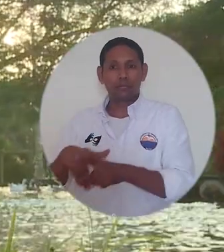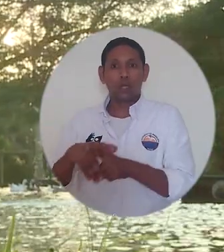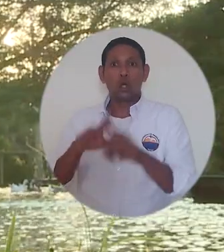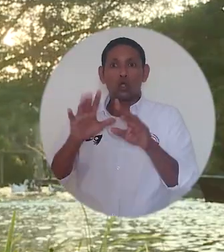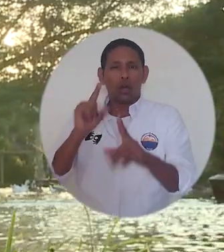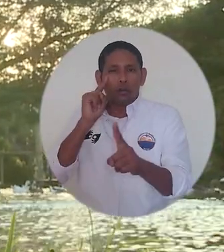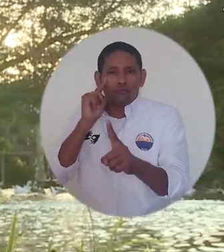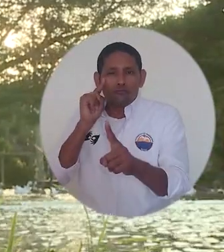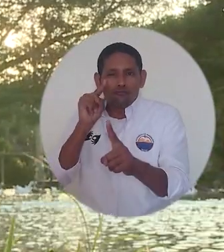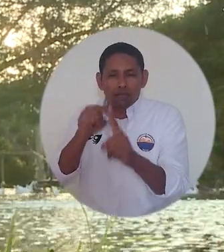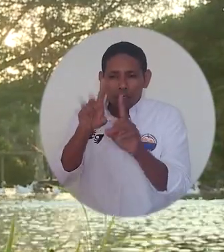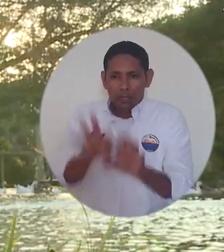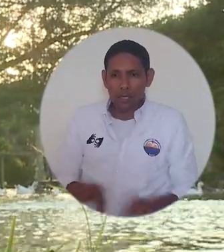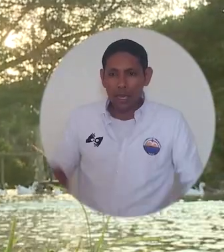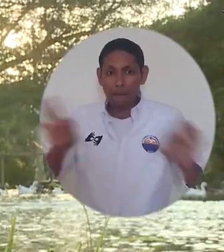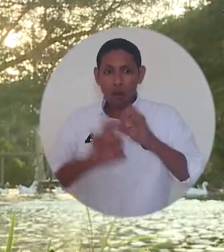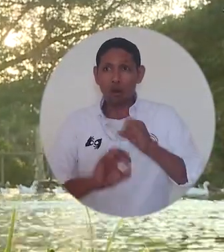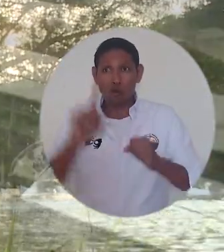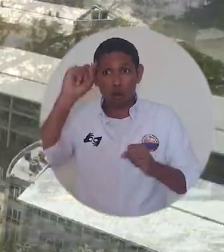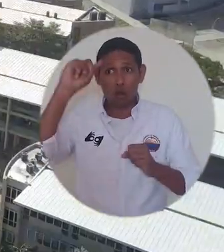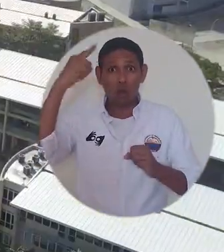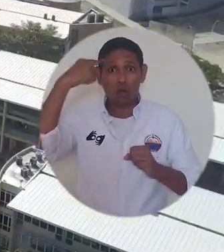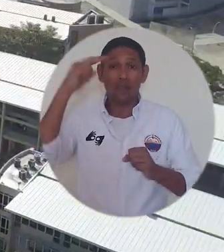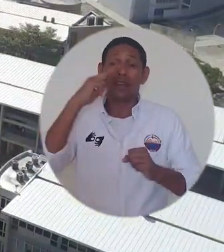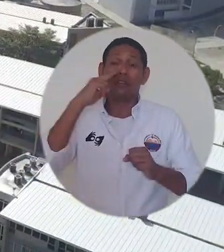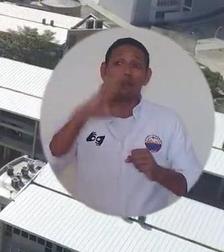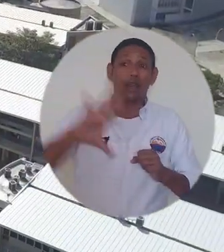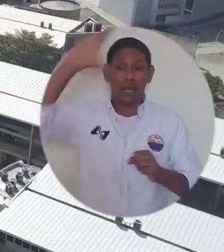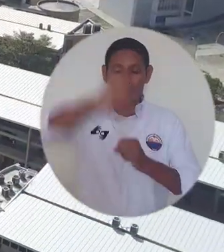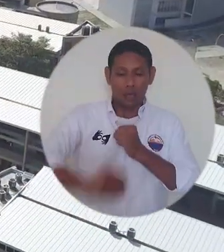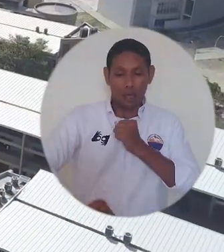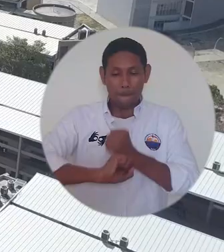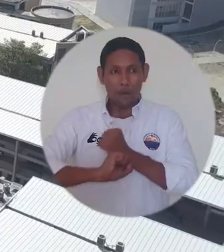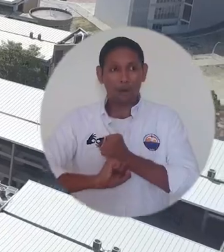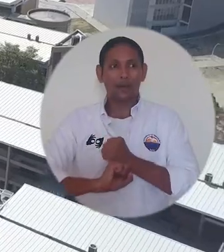el COVID-19, un propósito para el cual sigue siendo